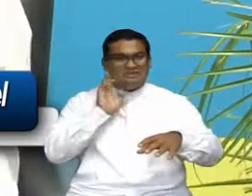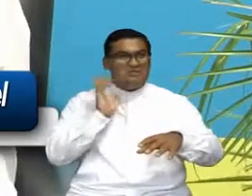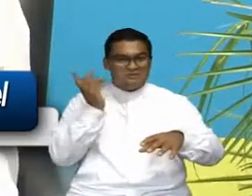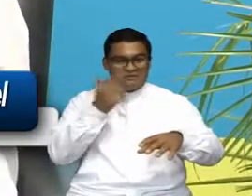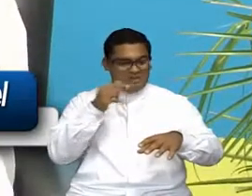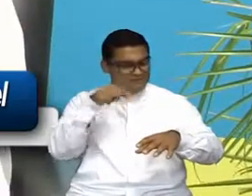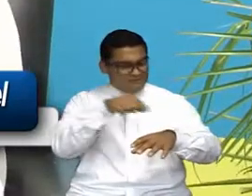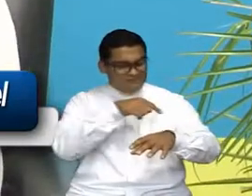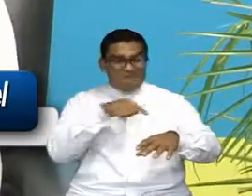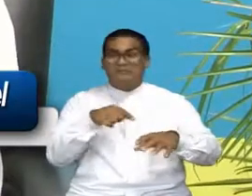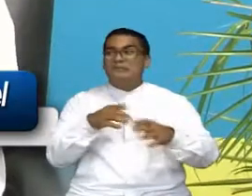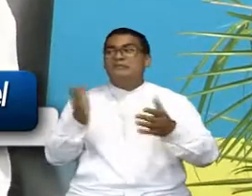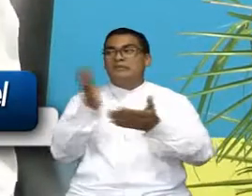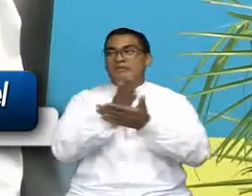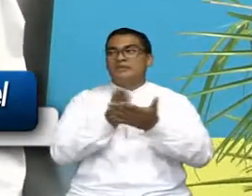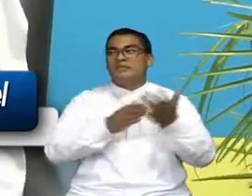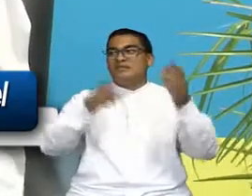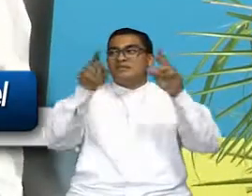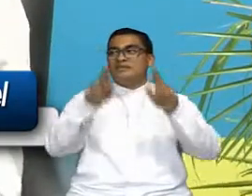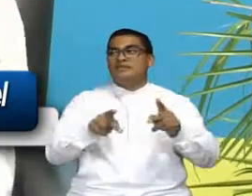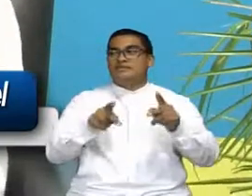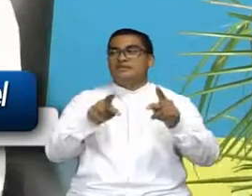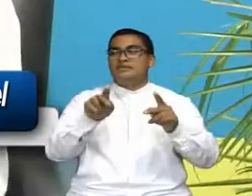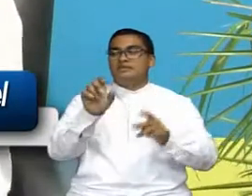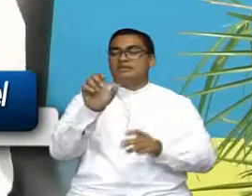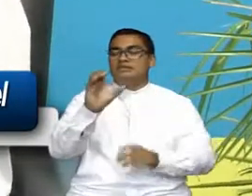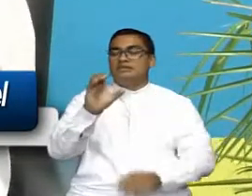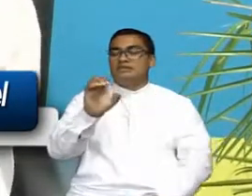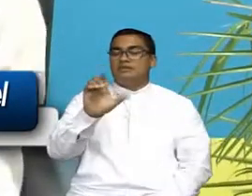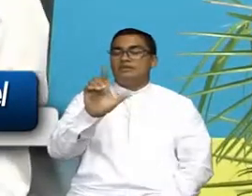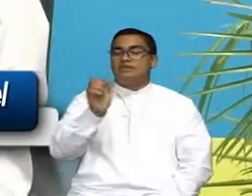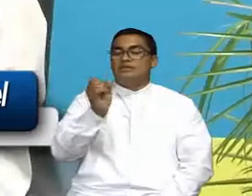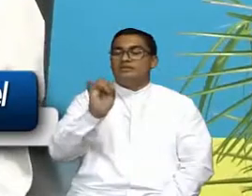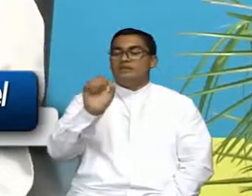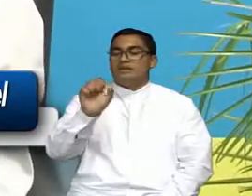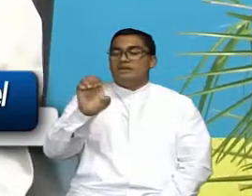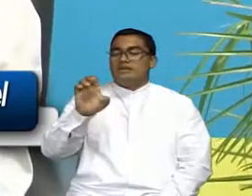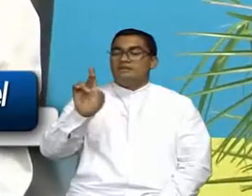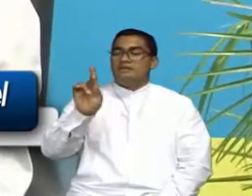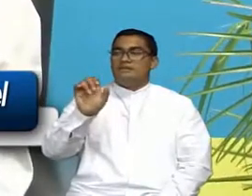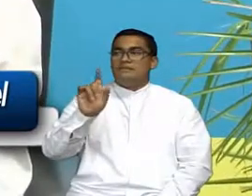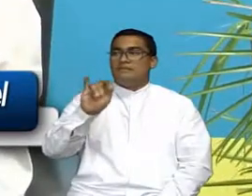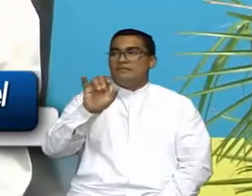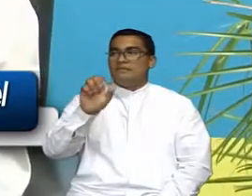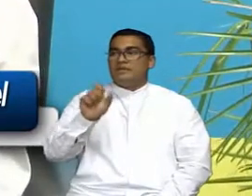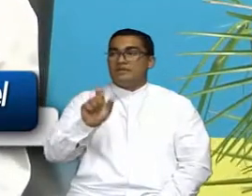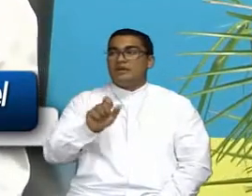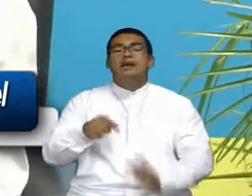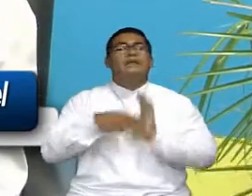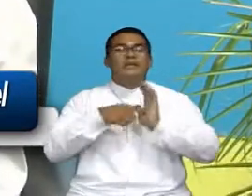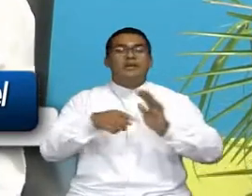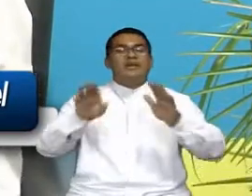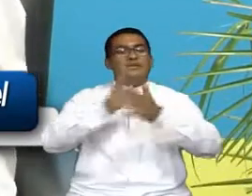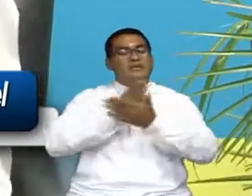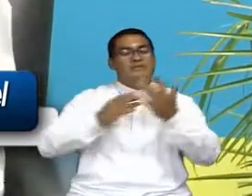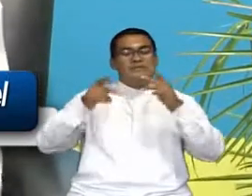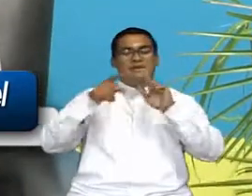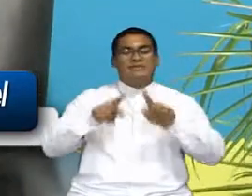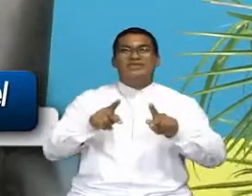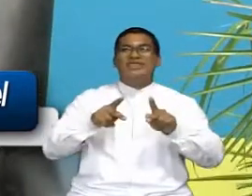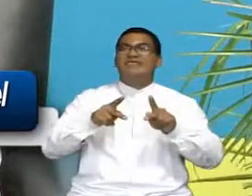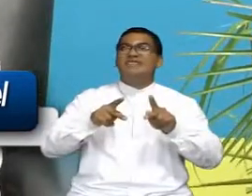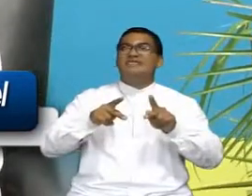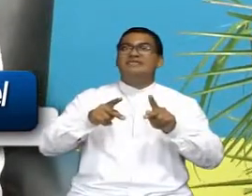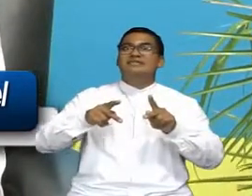Los pacientes que tienen cirrosis hepática, que tienen hepatopatía, ellos ya por su afectación en el hígado ya tienen trastornos